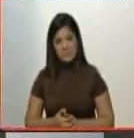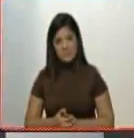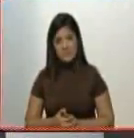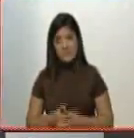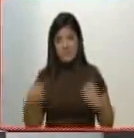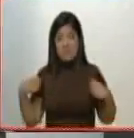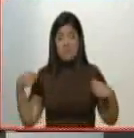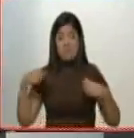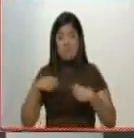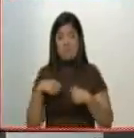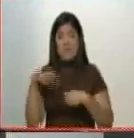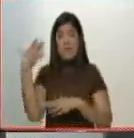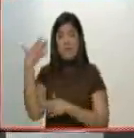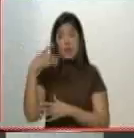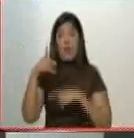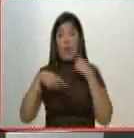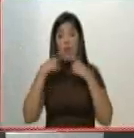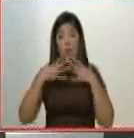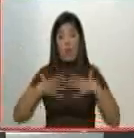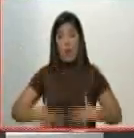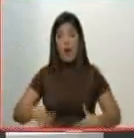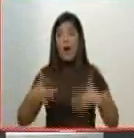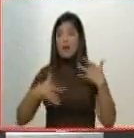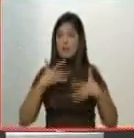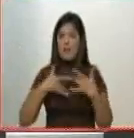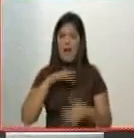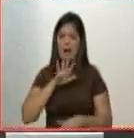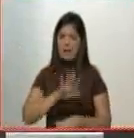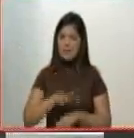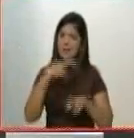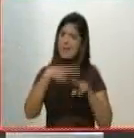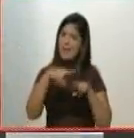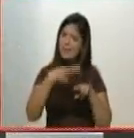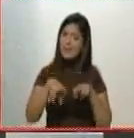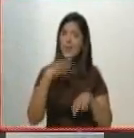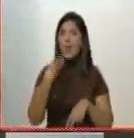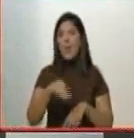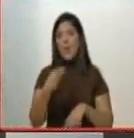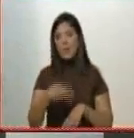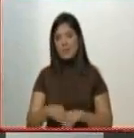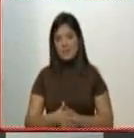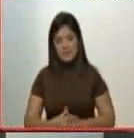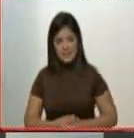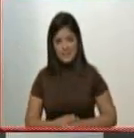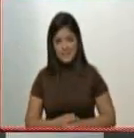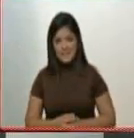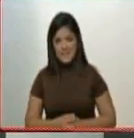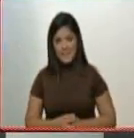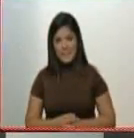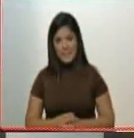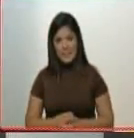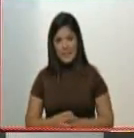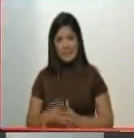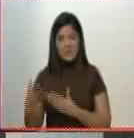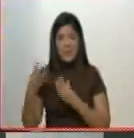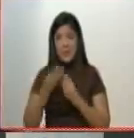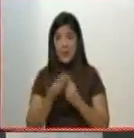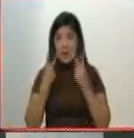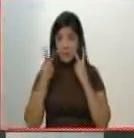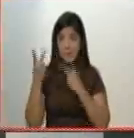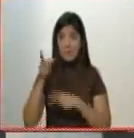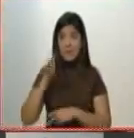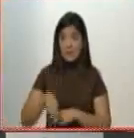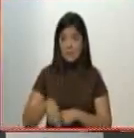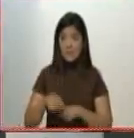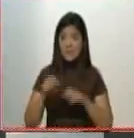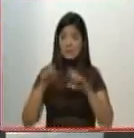chaqueta tricolor que lo acompaña en actividades como estas de niños, niñas y jóvenes que están acompañando. Vemos también en